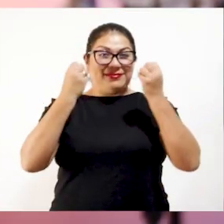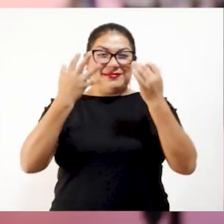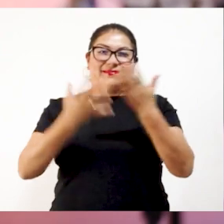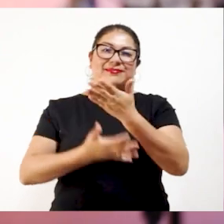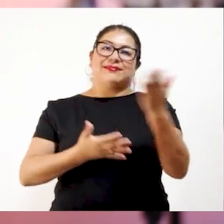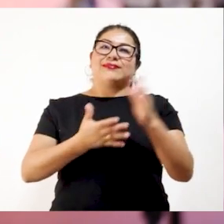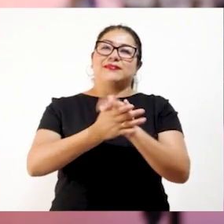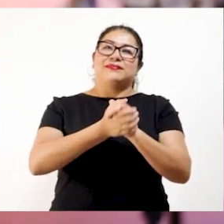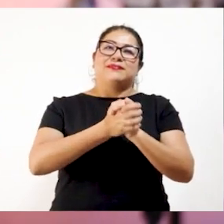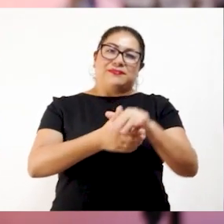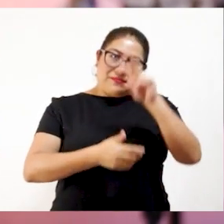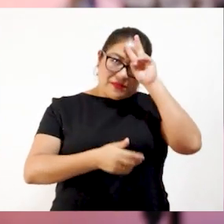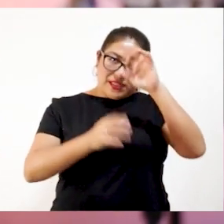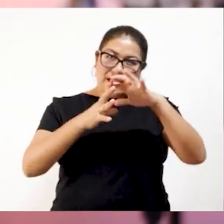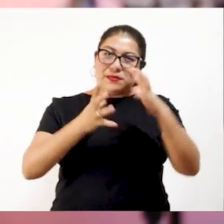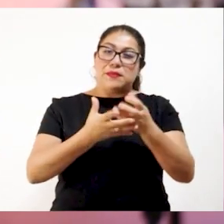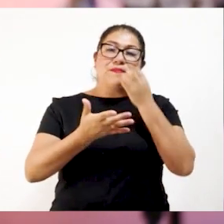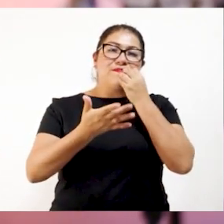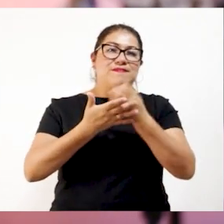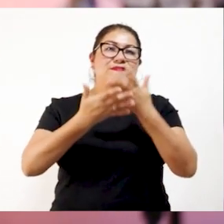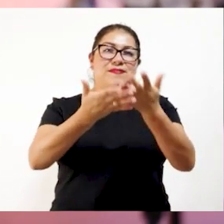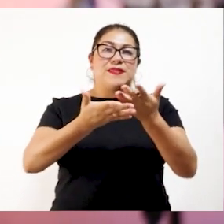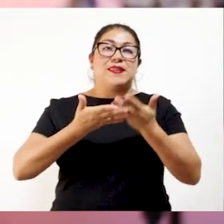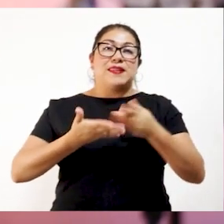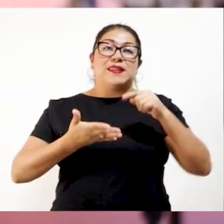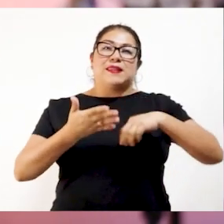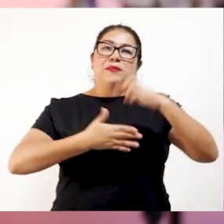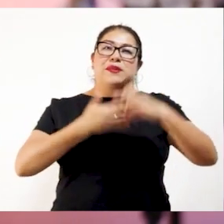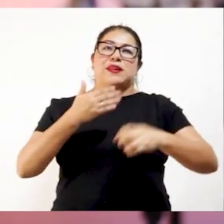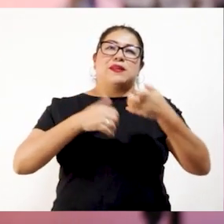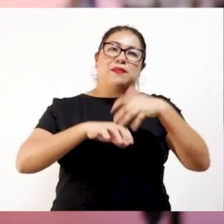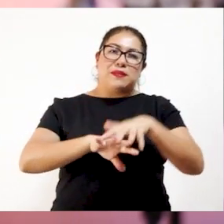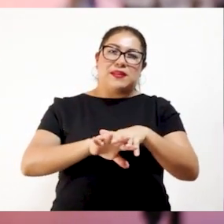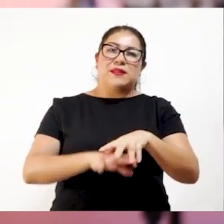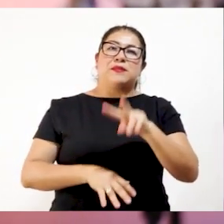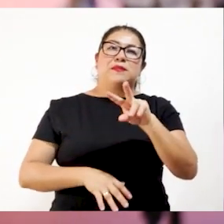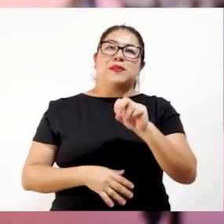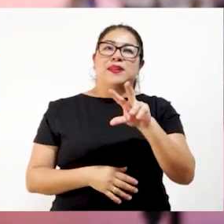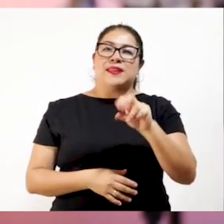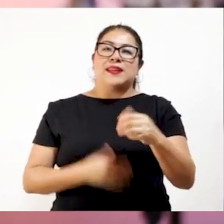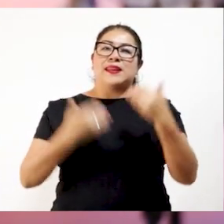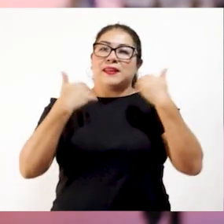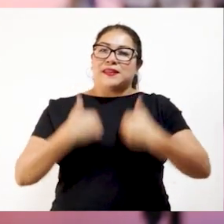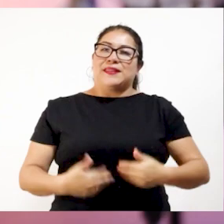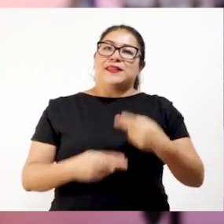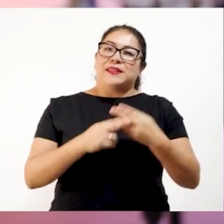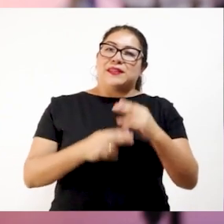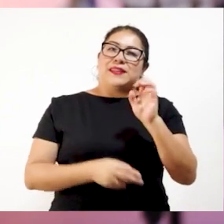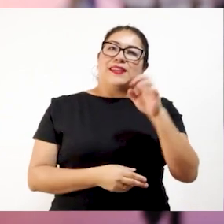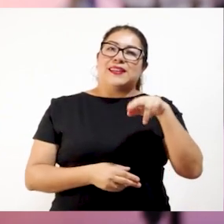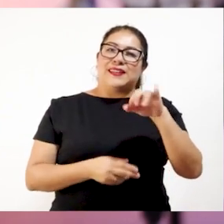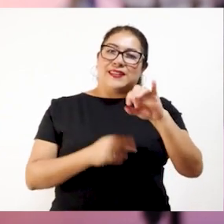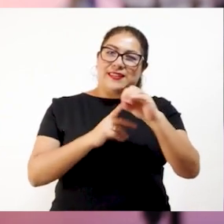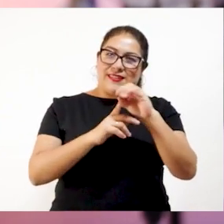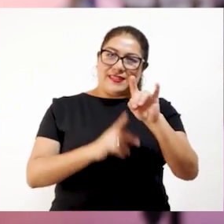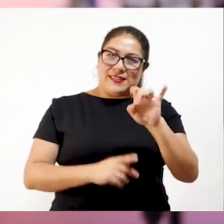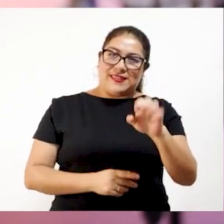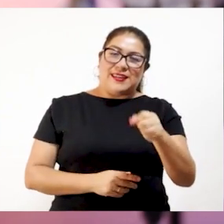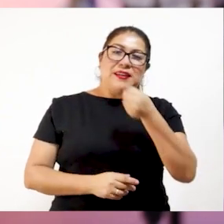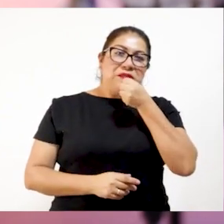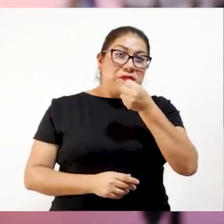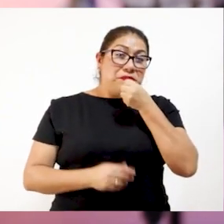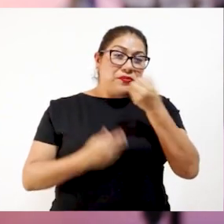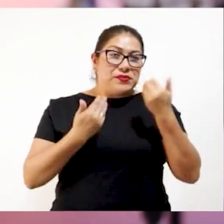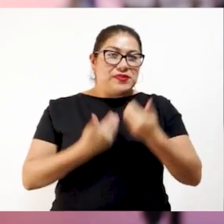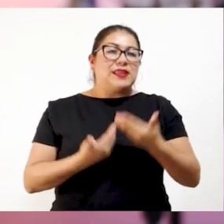Hola, ¿qué tal? ¿Cómo están, amigas del Perú y del mundo? Bienvenidos a Inclusión 2030. Su amigo Enrique Alberto